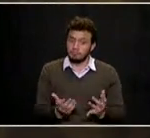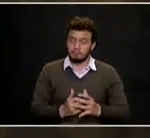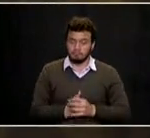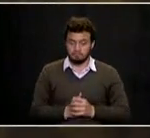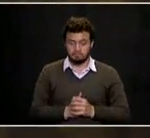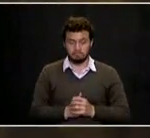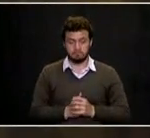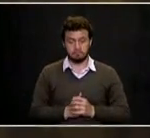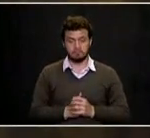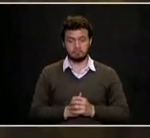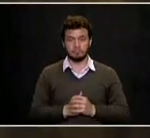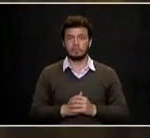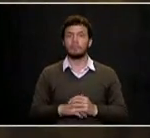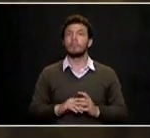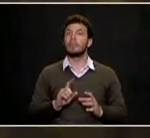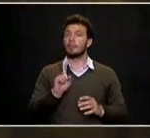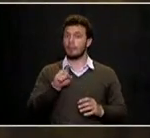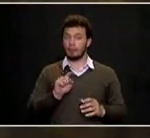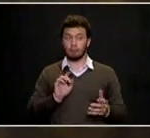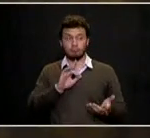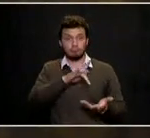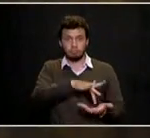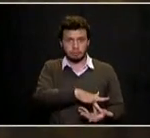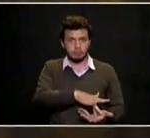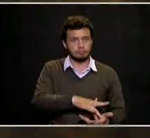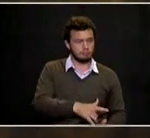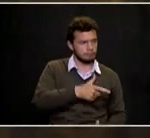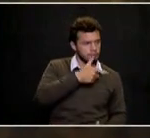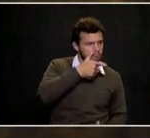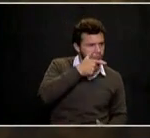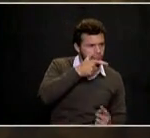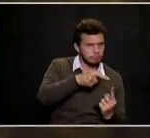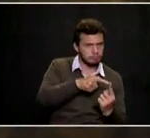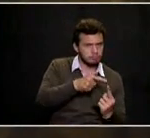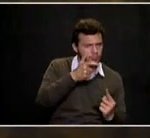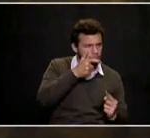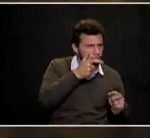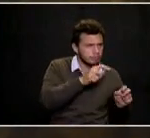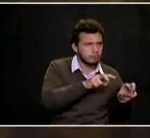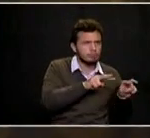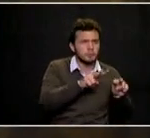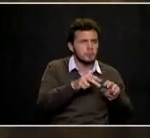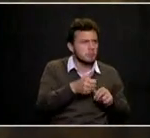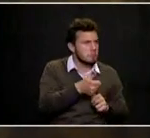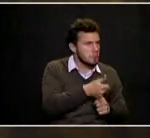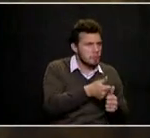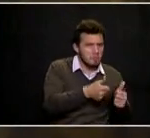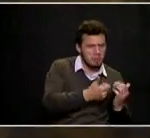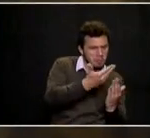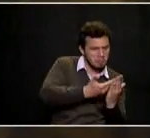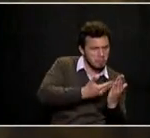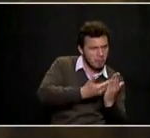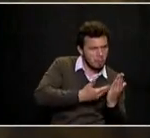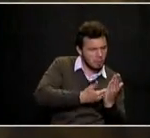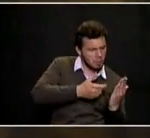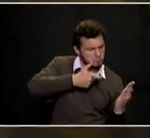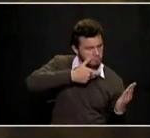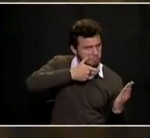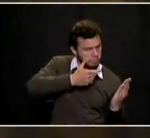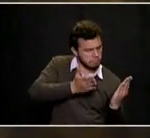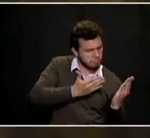hacerles una auditoría yo creo que las entidades de salud requieren de un seguimiento de orden